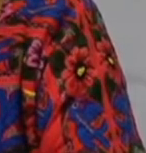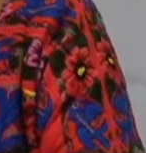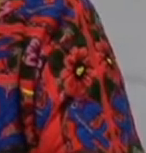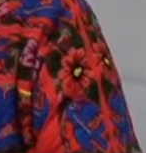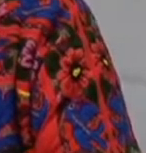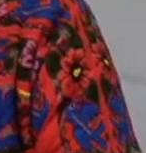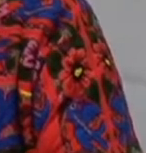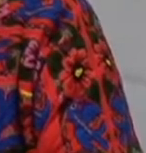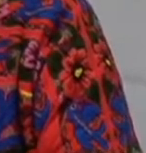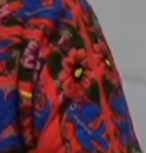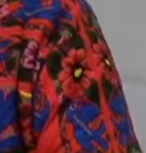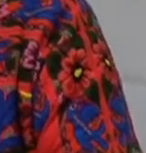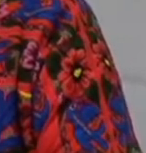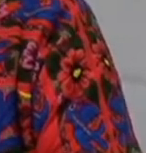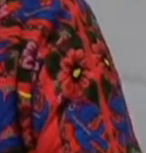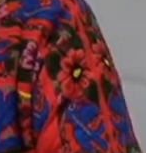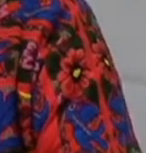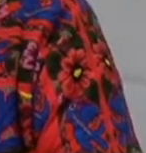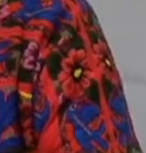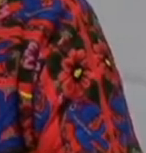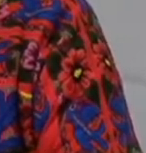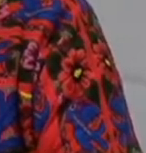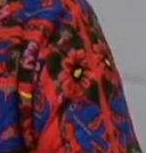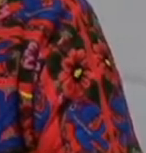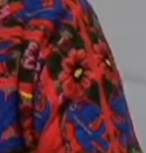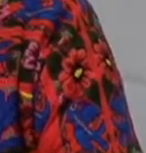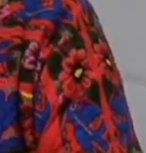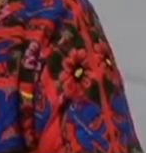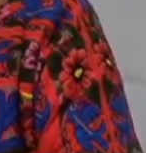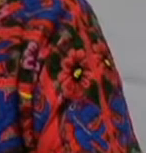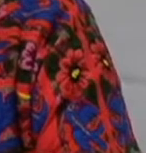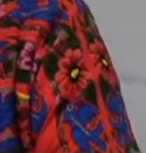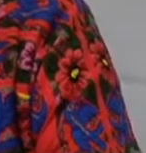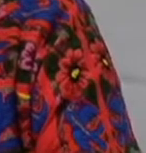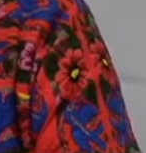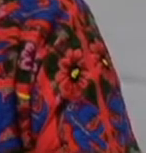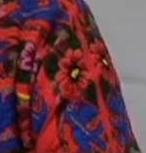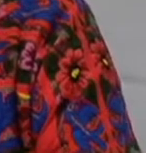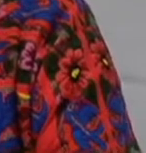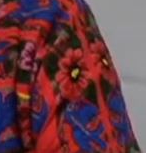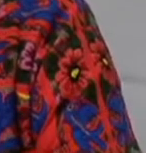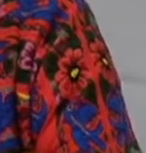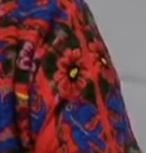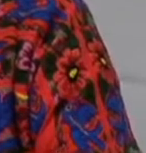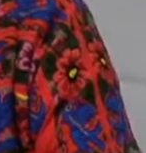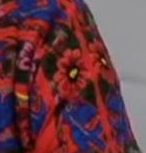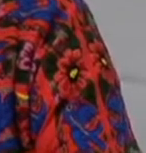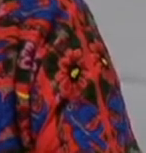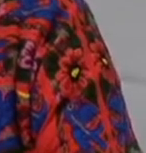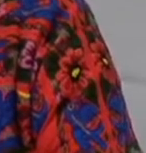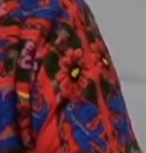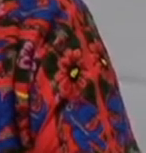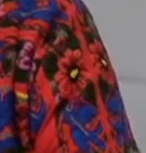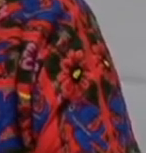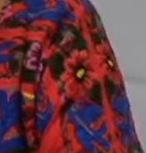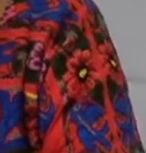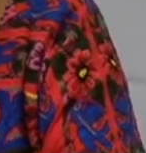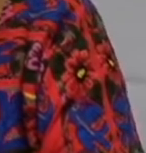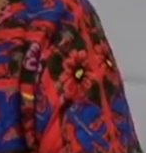bullying es porque creció en una familia muy cerrada o fascista